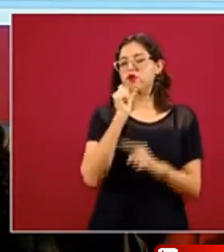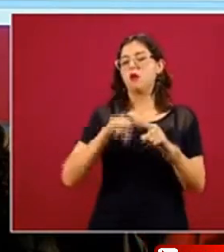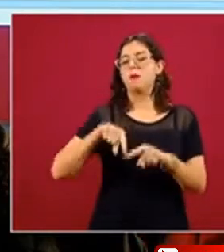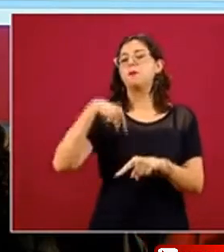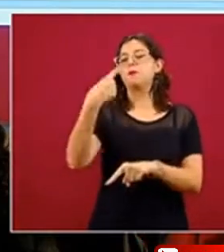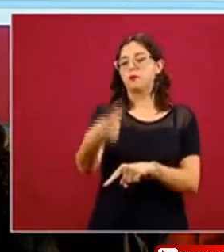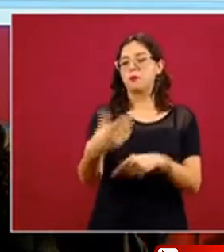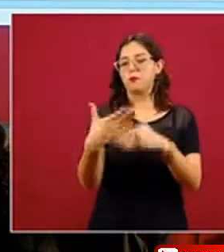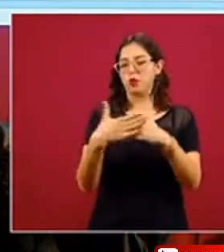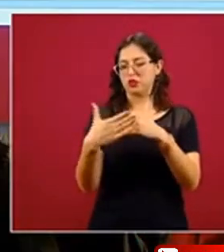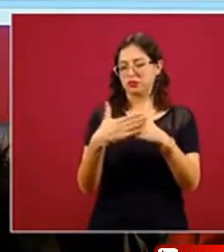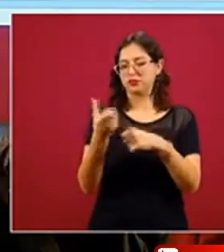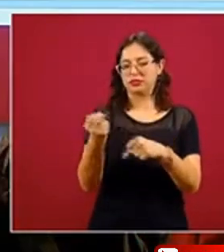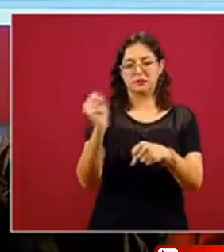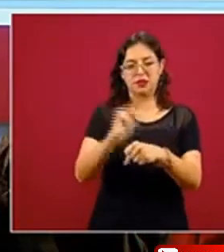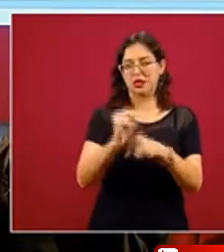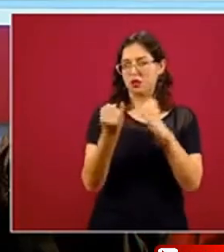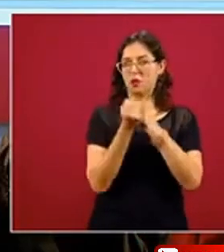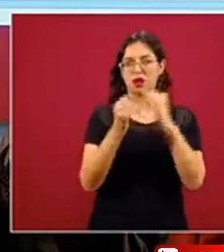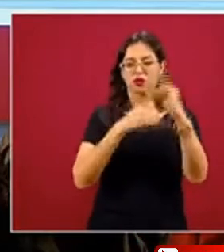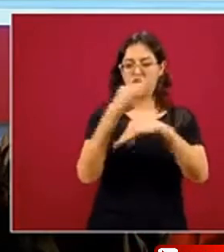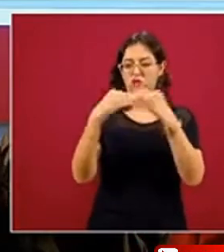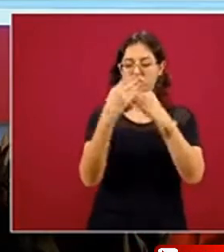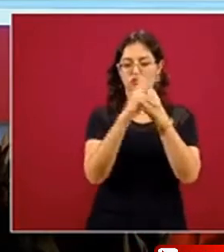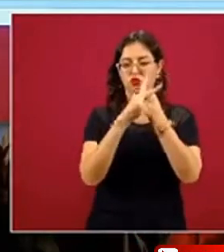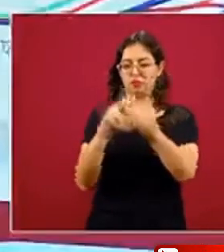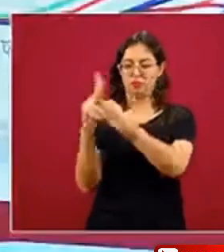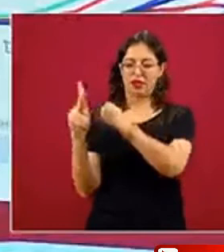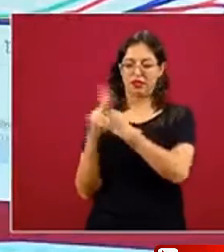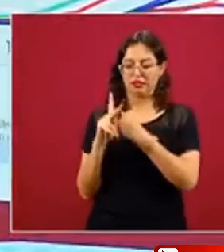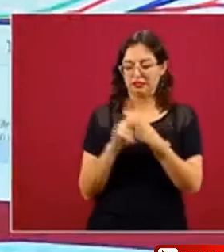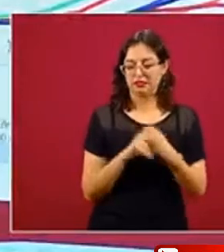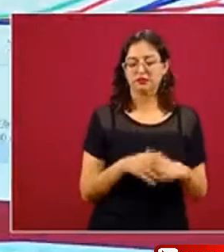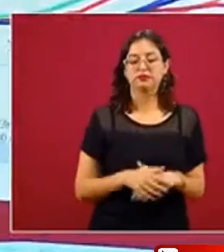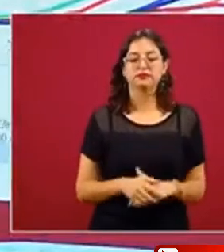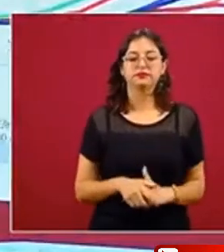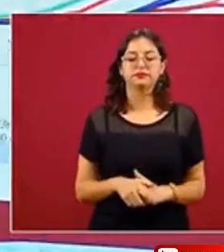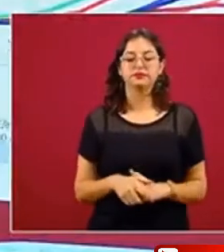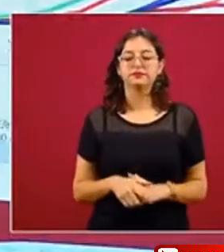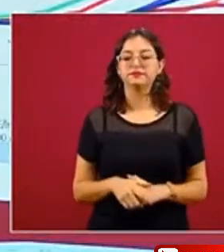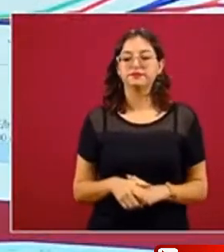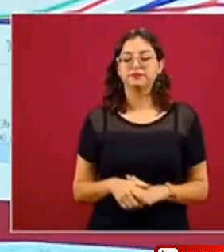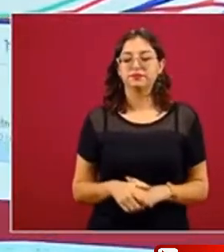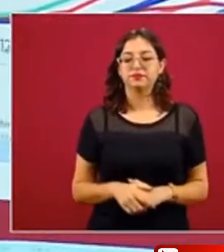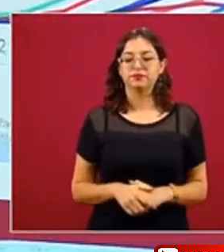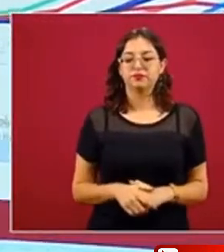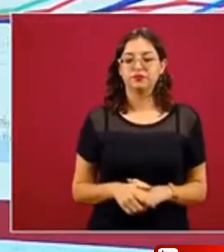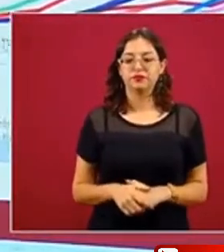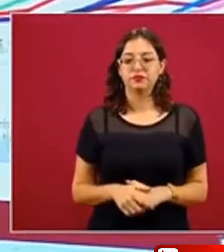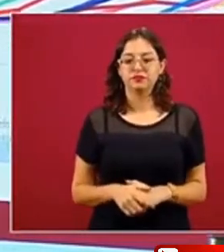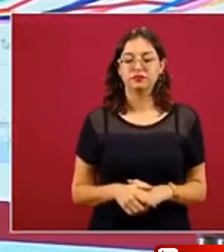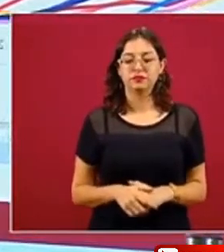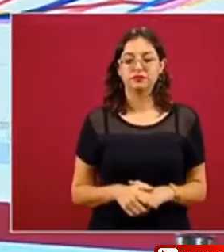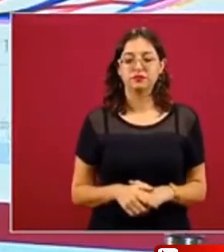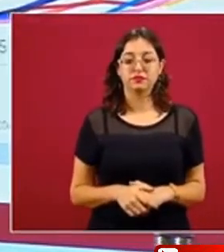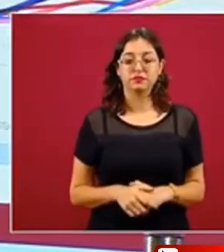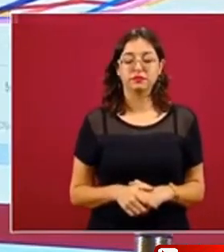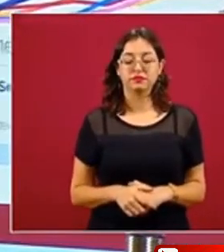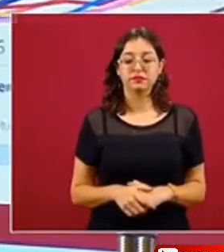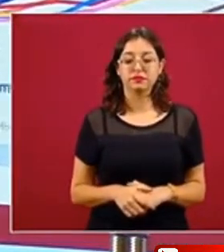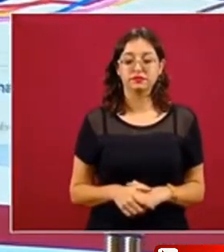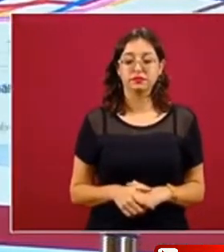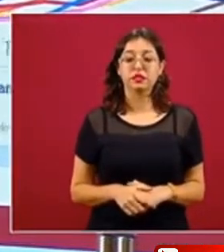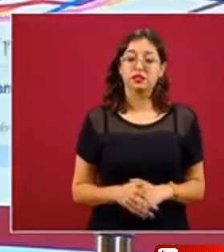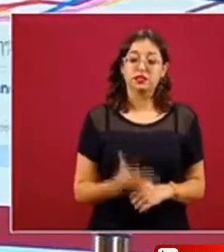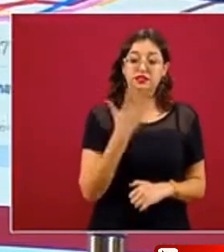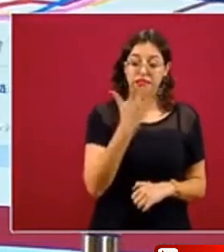esa semana, como lo hacen todos los países en sus sistemas de vigilancia epidemiológica. Entonces, de manera sintética,